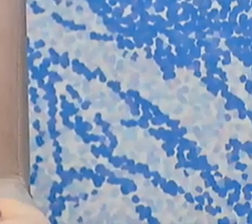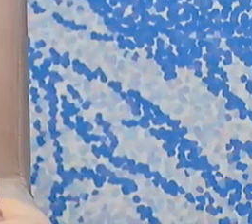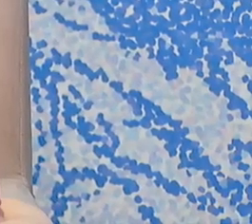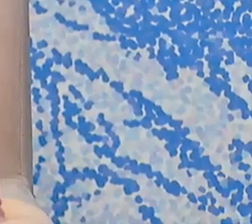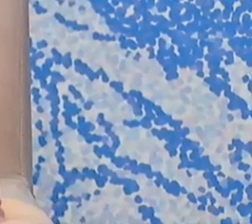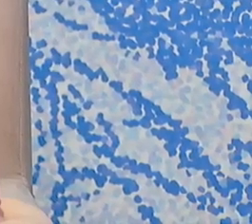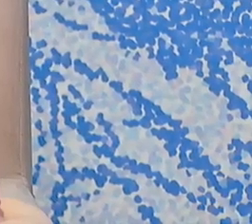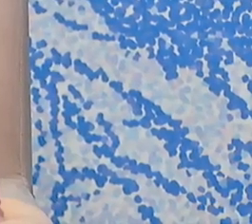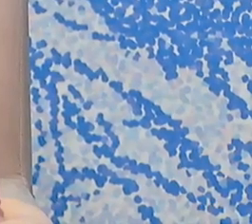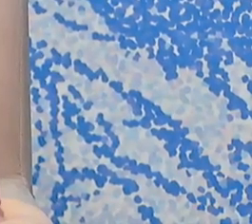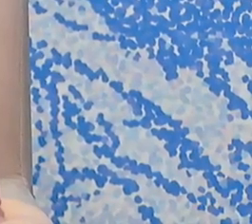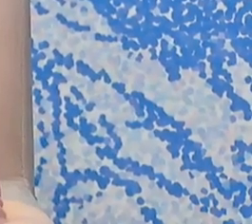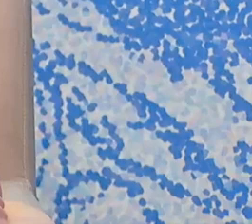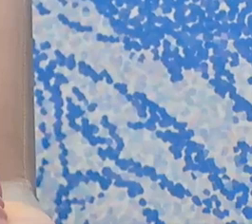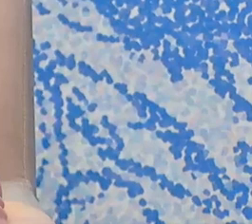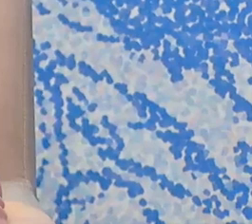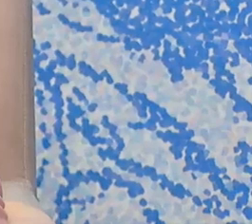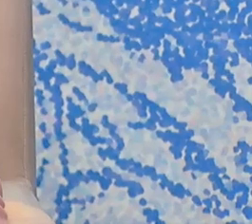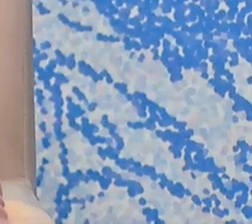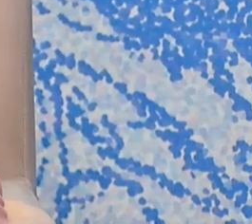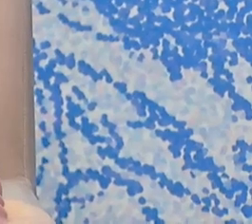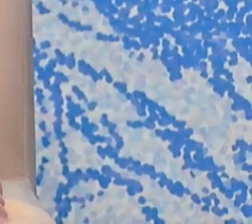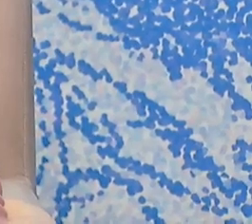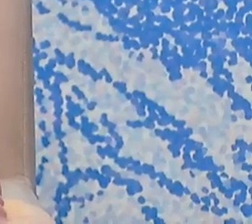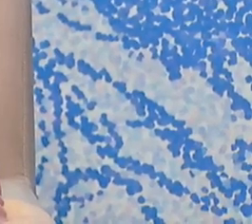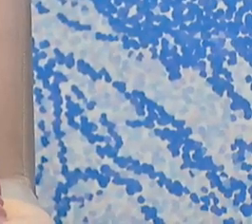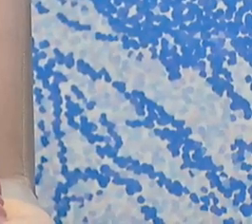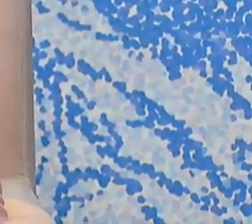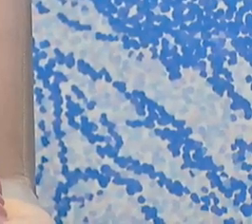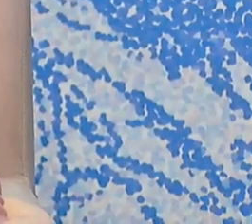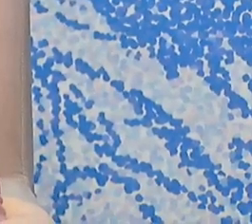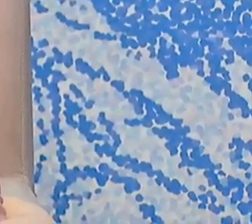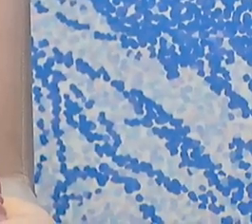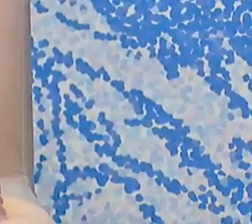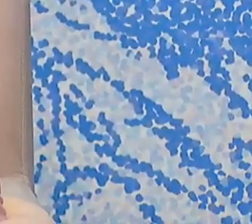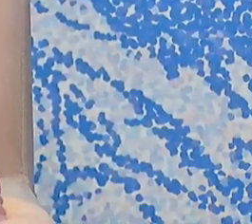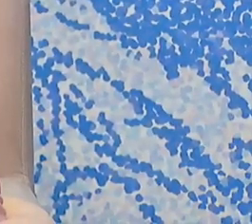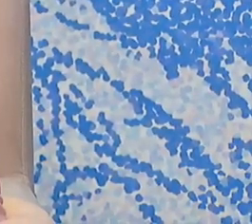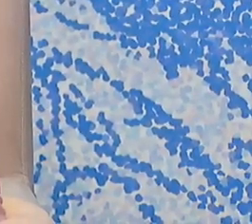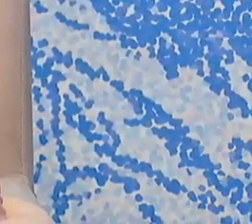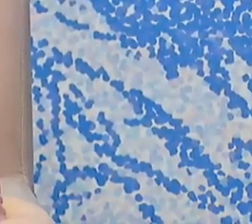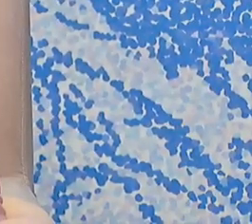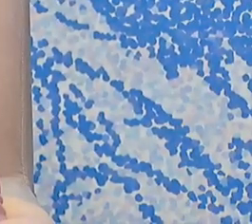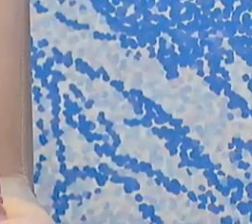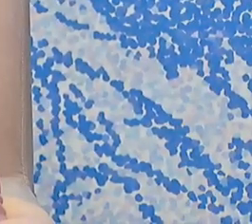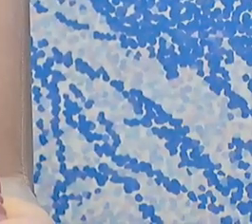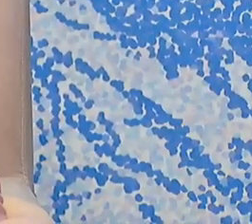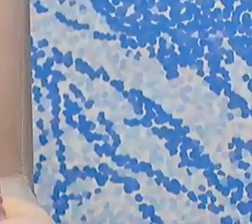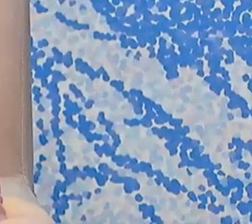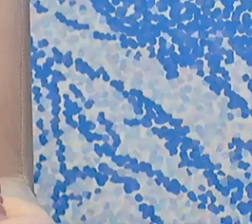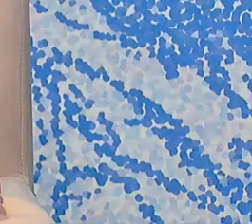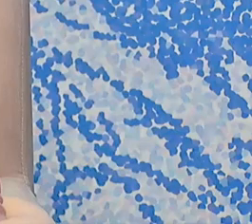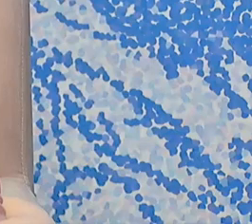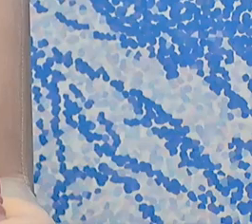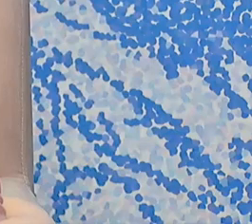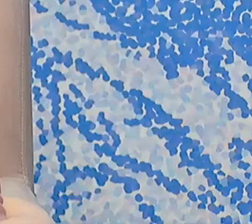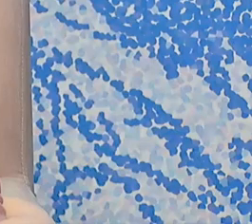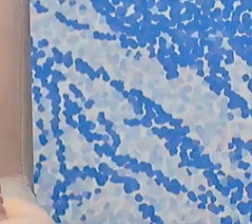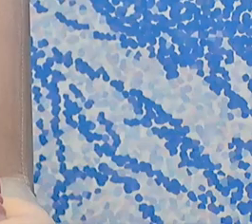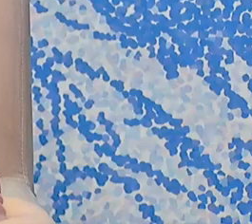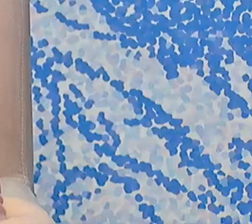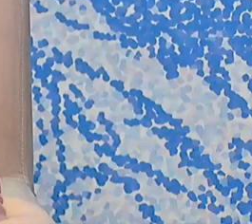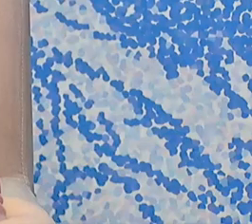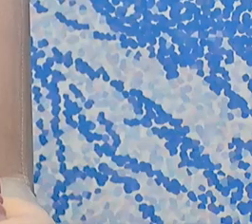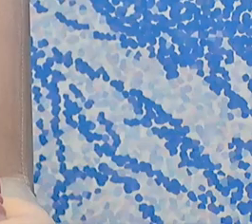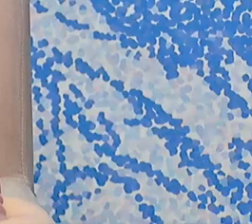las noticias del mediodía, vamos con este espacio creado por el canal TRO para ustedes, para nuestros televidentes, para resolver